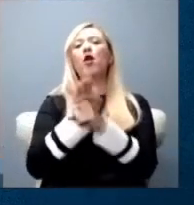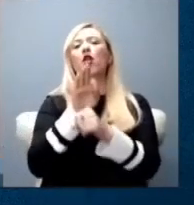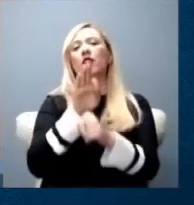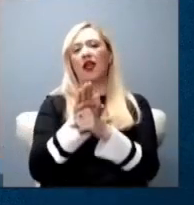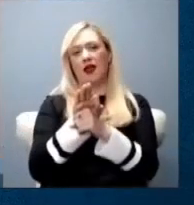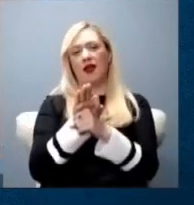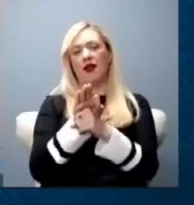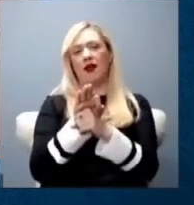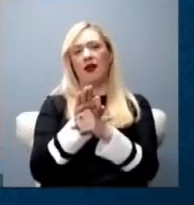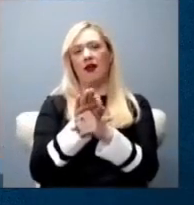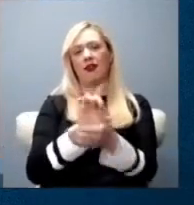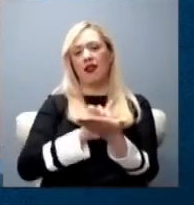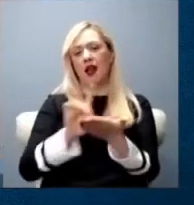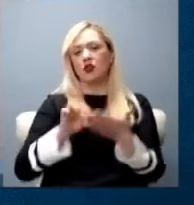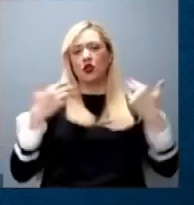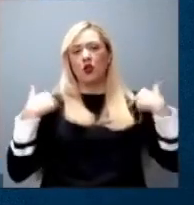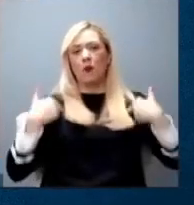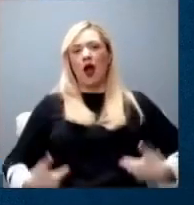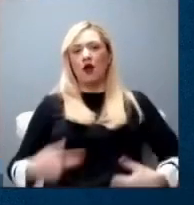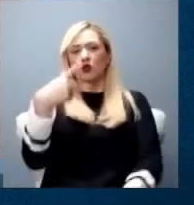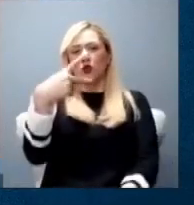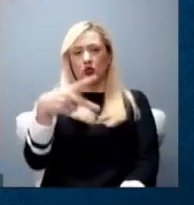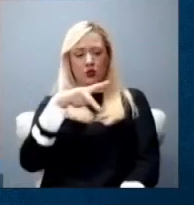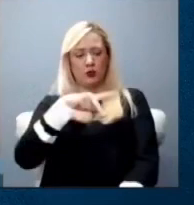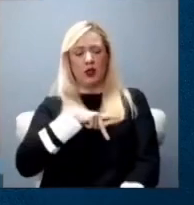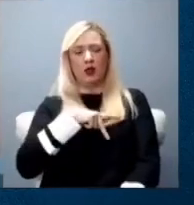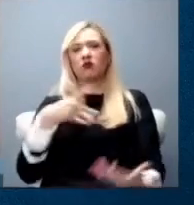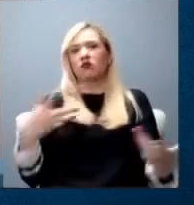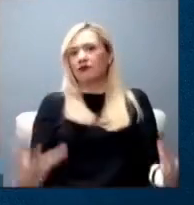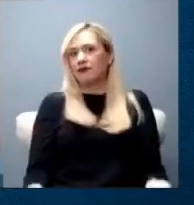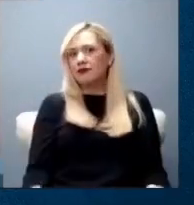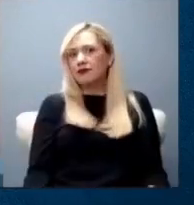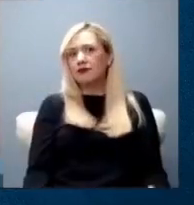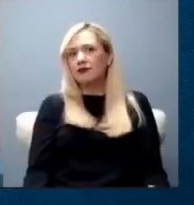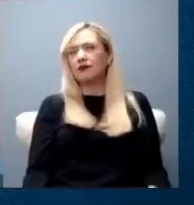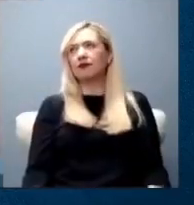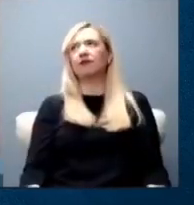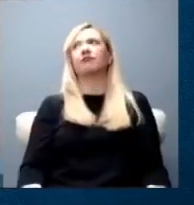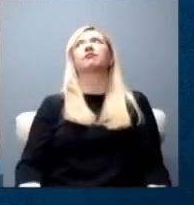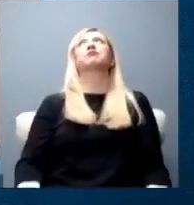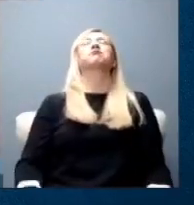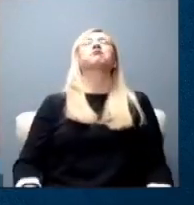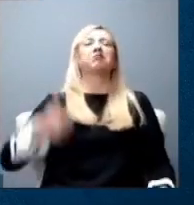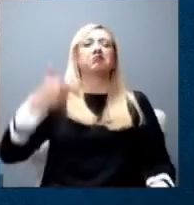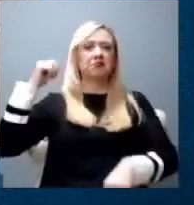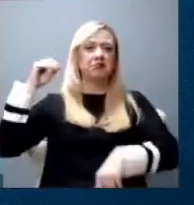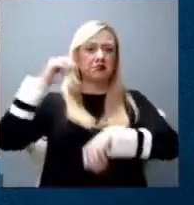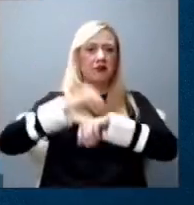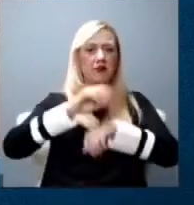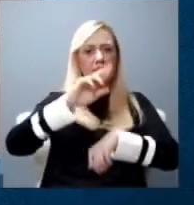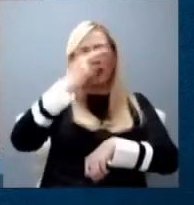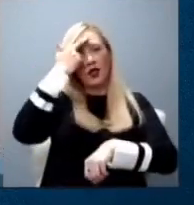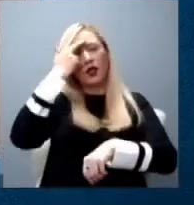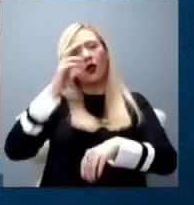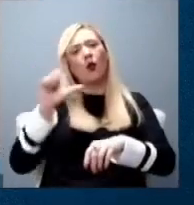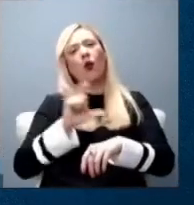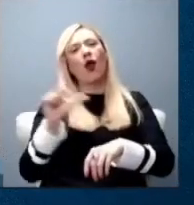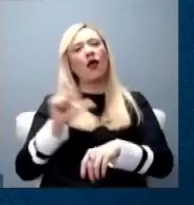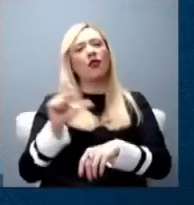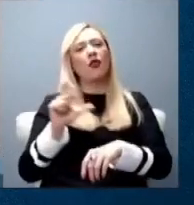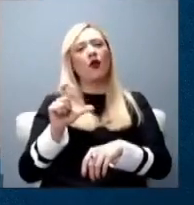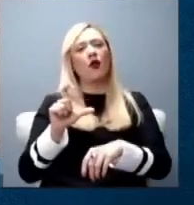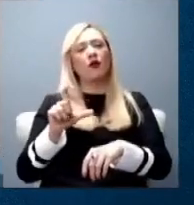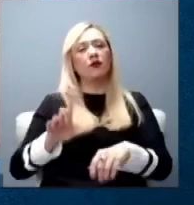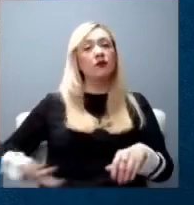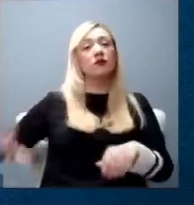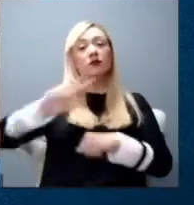humanos. Decía Joaquín, ¿en qué momento histórico surge, digamos, esta modalidad de protección de los derechos humanos? Surge precisamente cuando las naciones